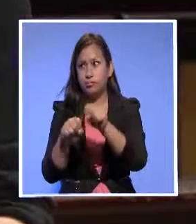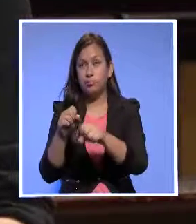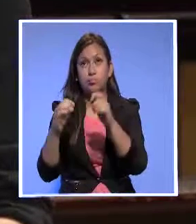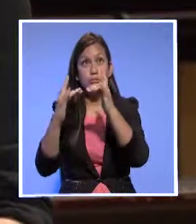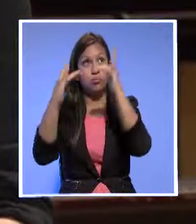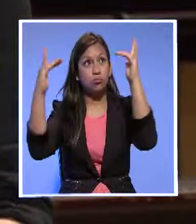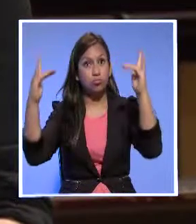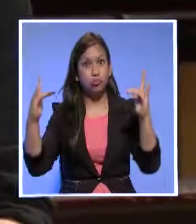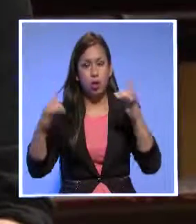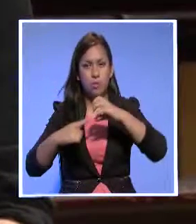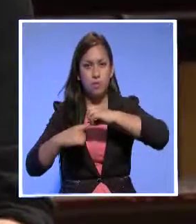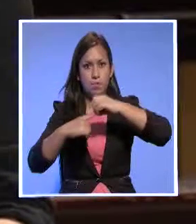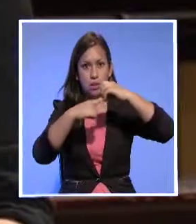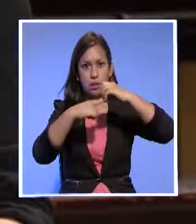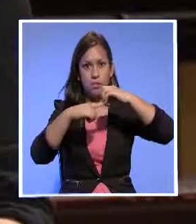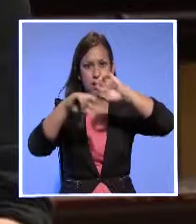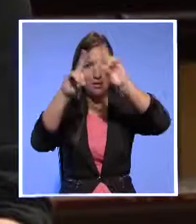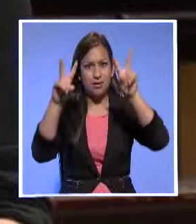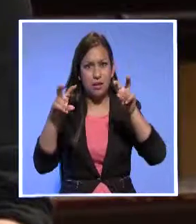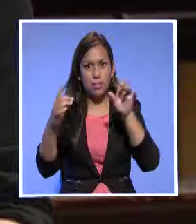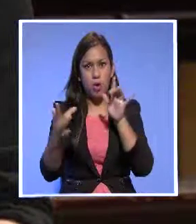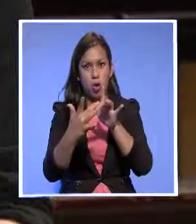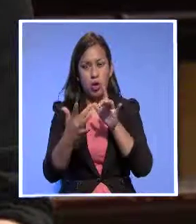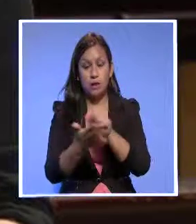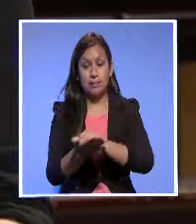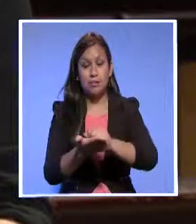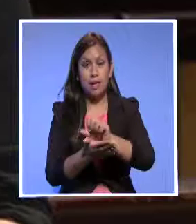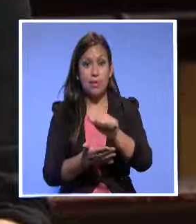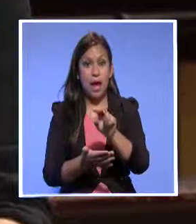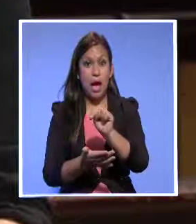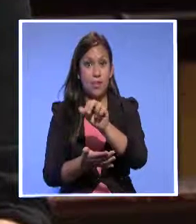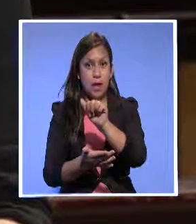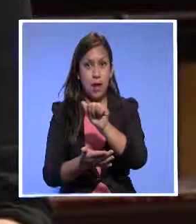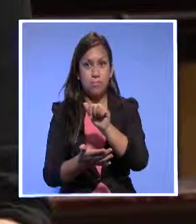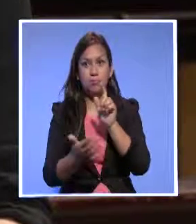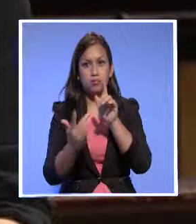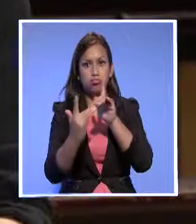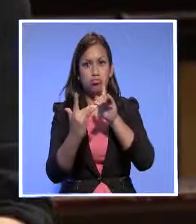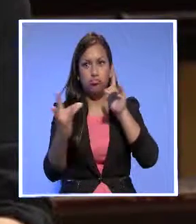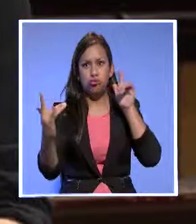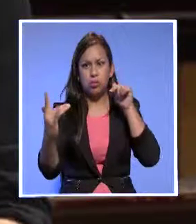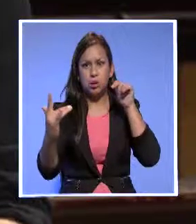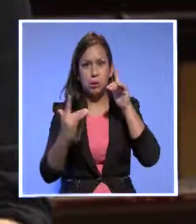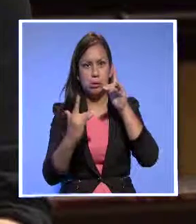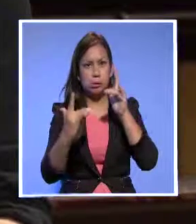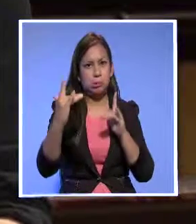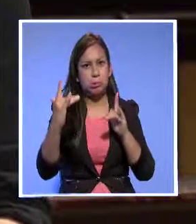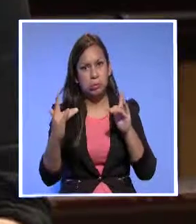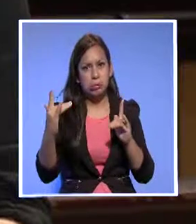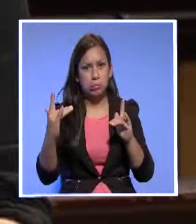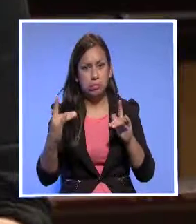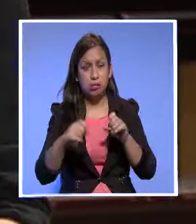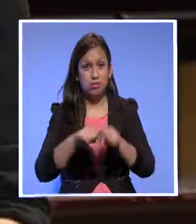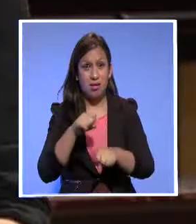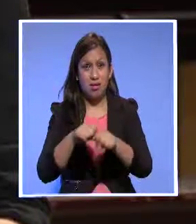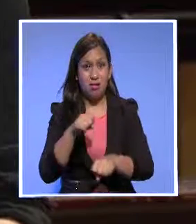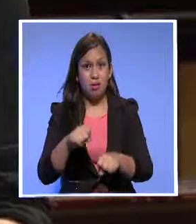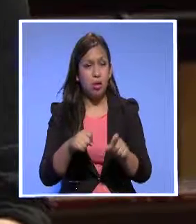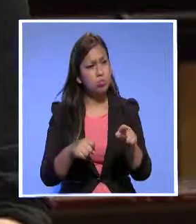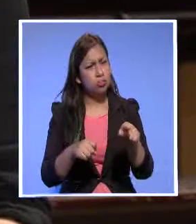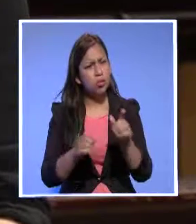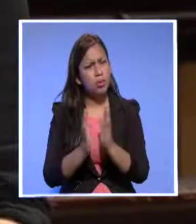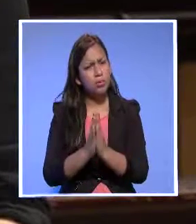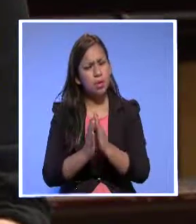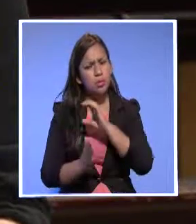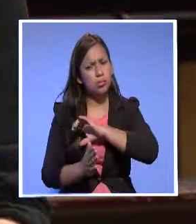principal que conecta la zona de santa anna con algunos destinos al respecto cuál es la solicitud en este caso del